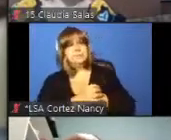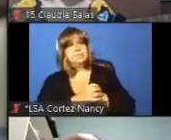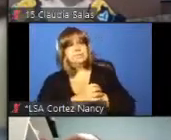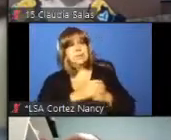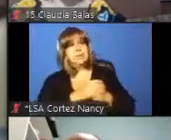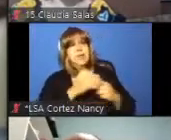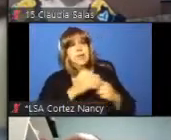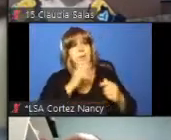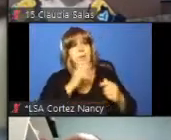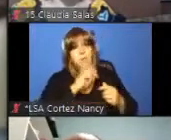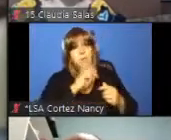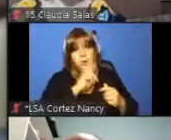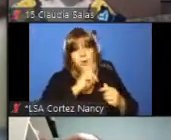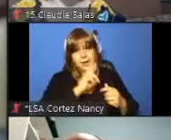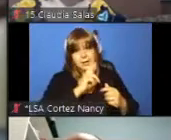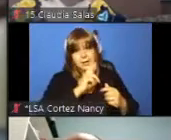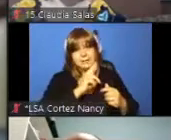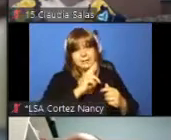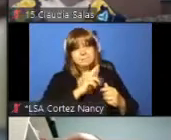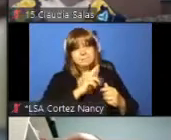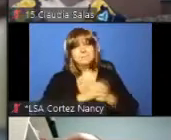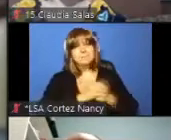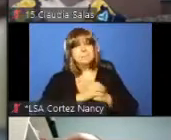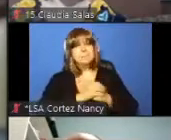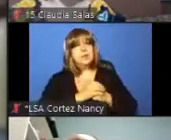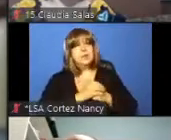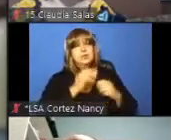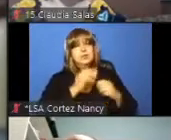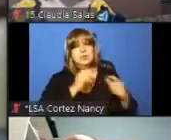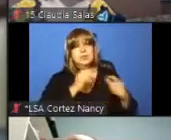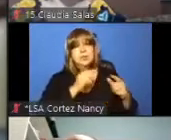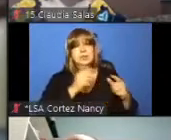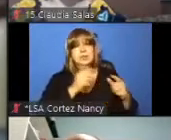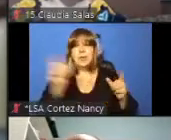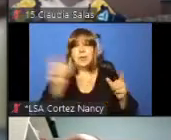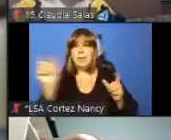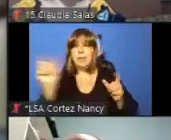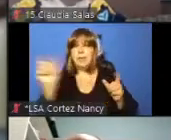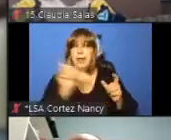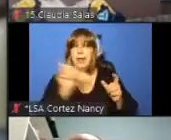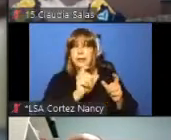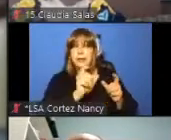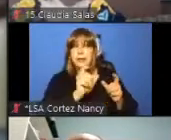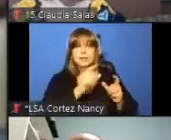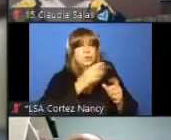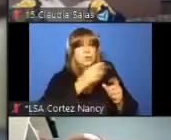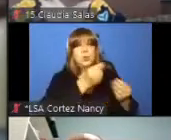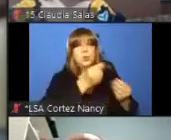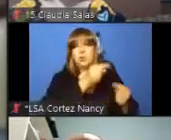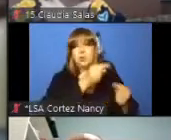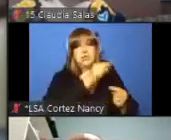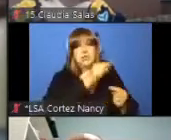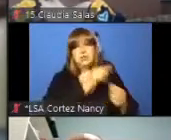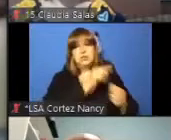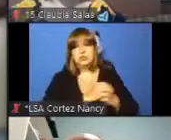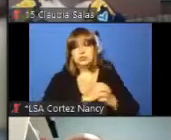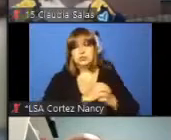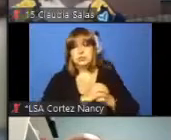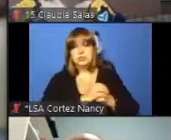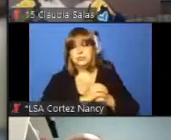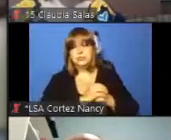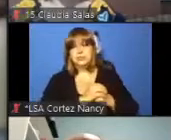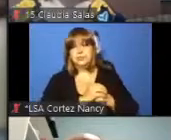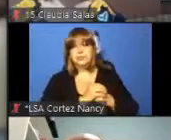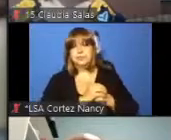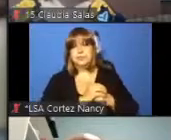sociedad no hay una neutralidad y eso es lo preocupante de lo que sucedió en este caso y no quiero hacer referencia a